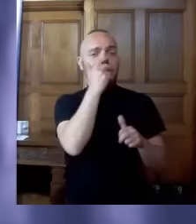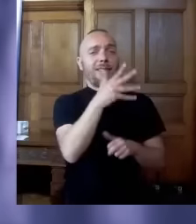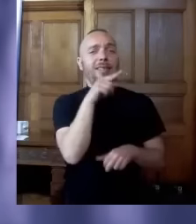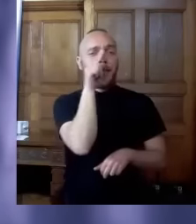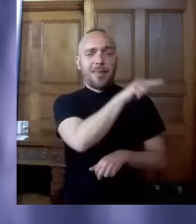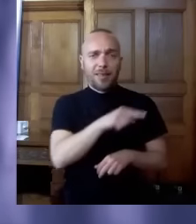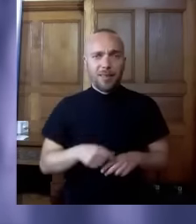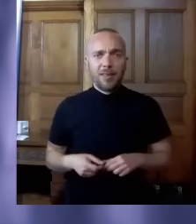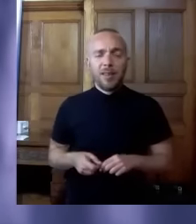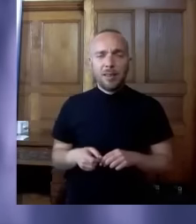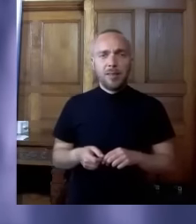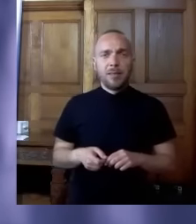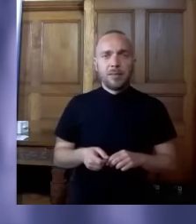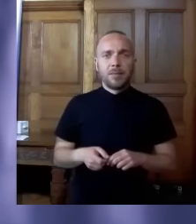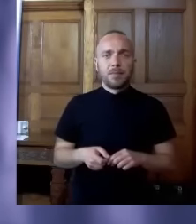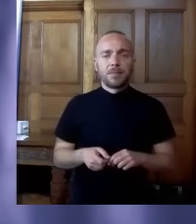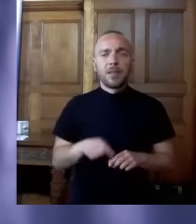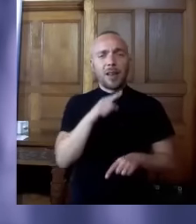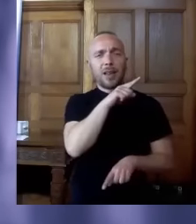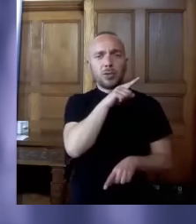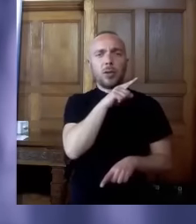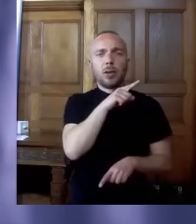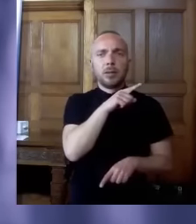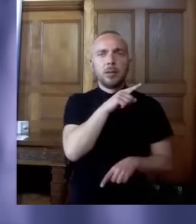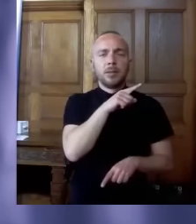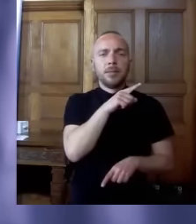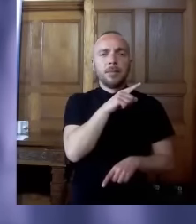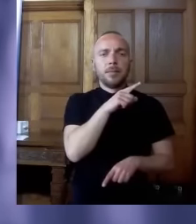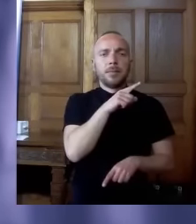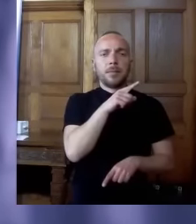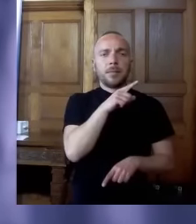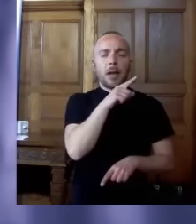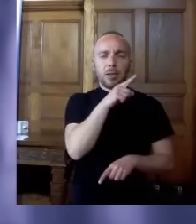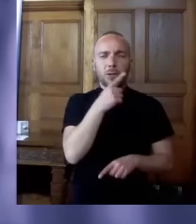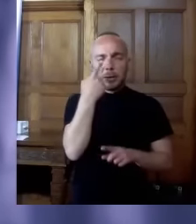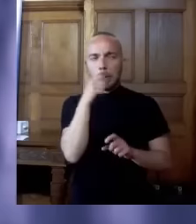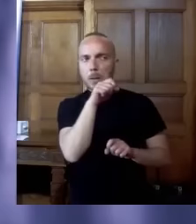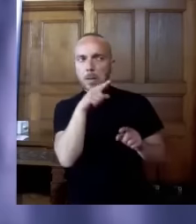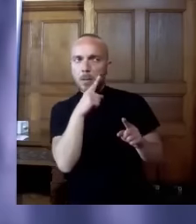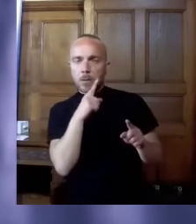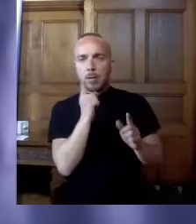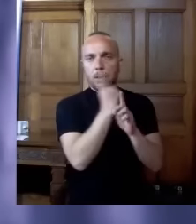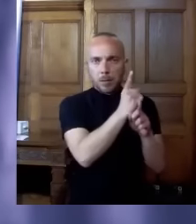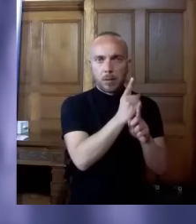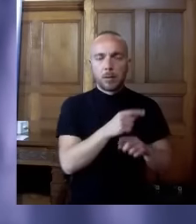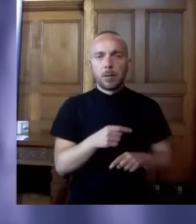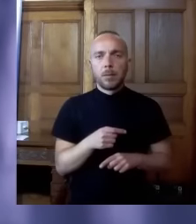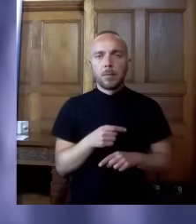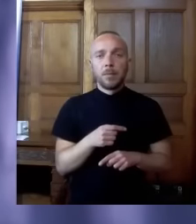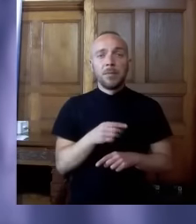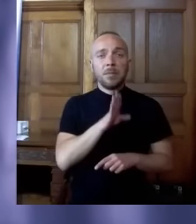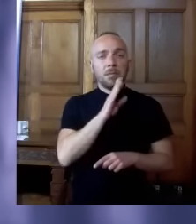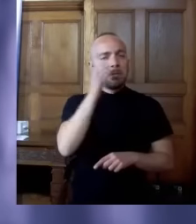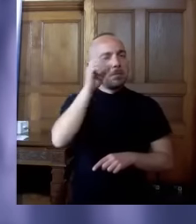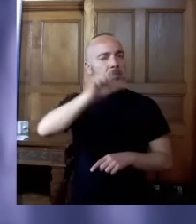Eso Eso es lo que se está poniendo en cuestión y escuchando todo esto